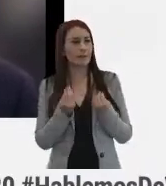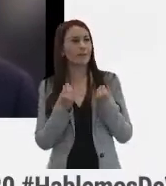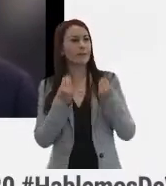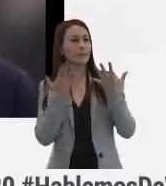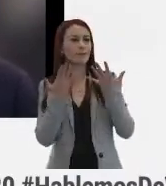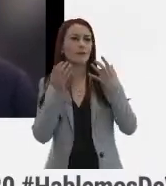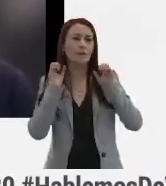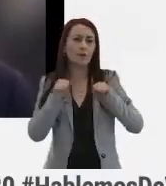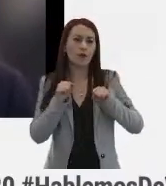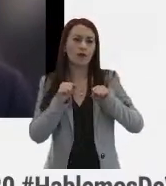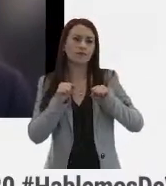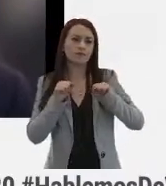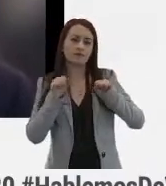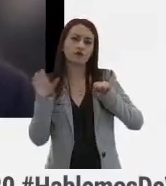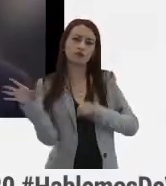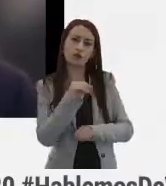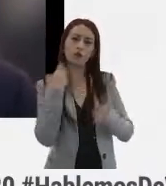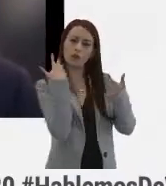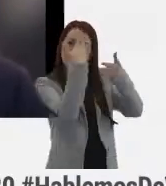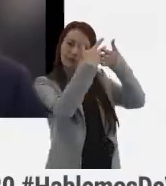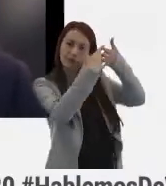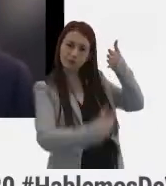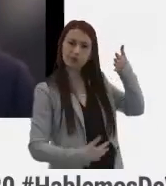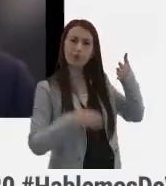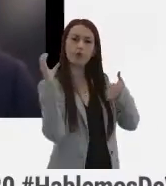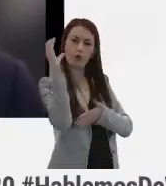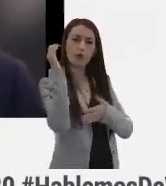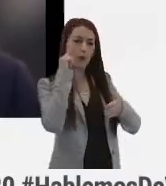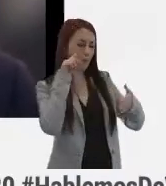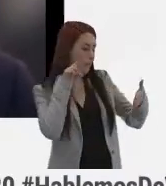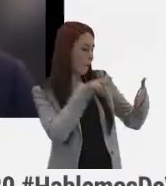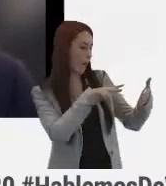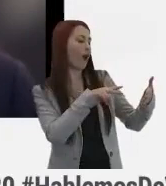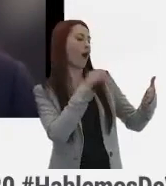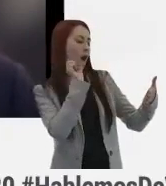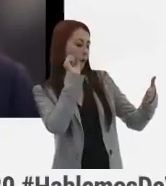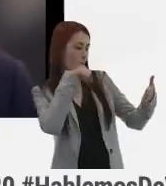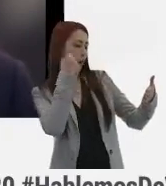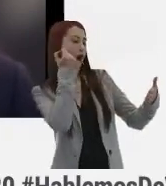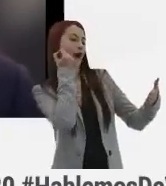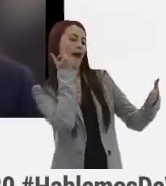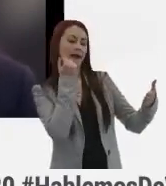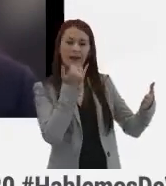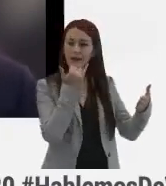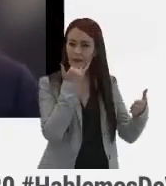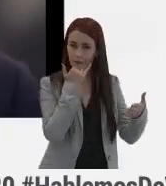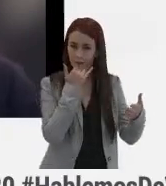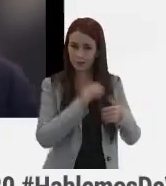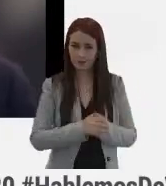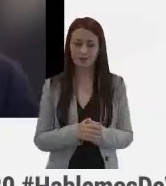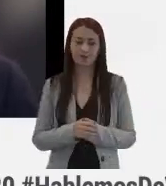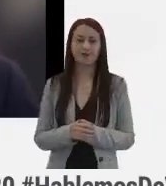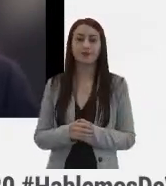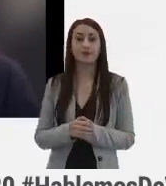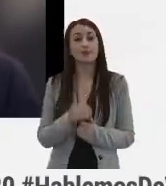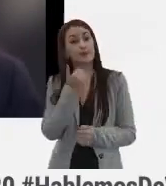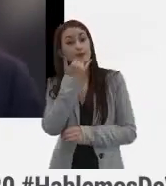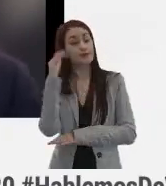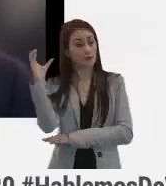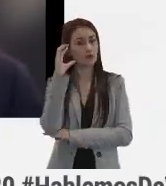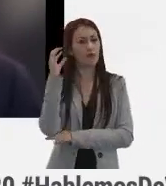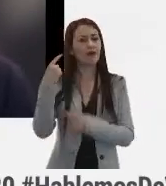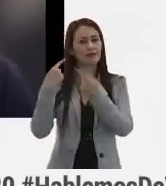quede consignada en algún documento? Colombia ha tenido varias